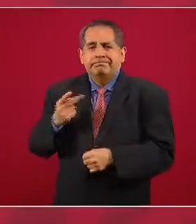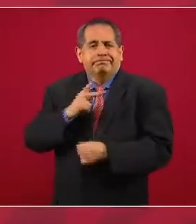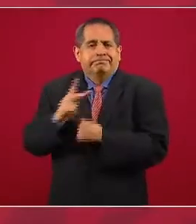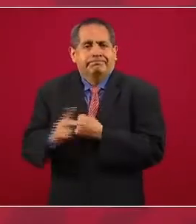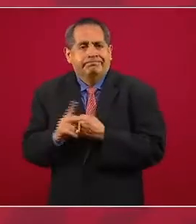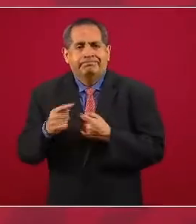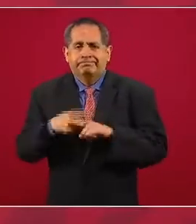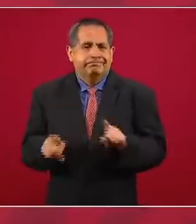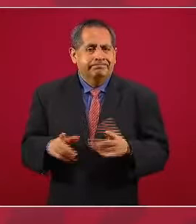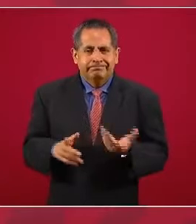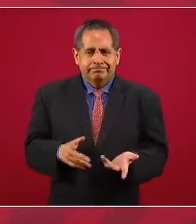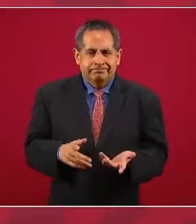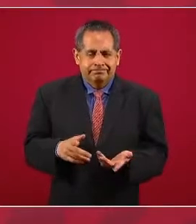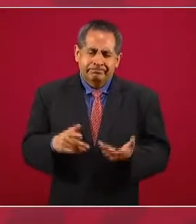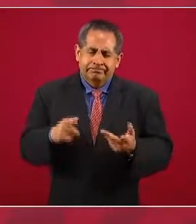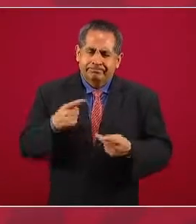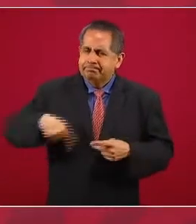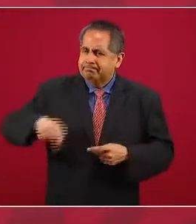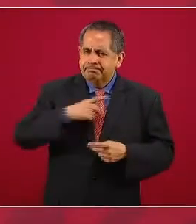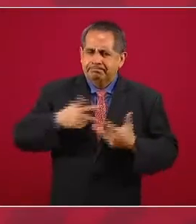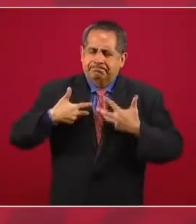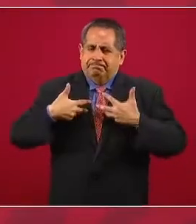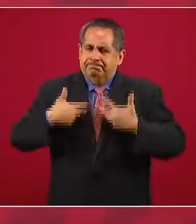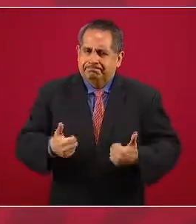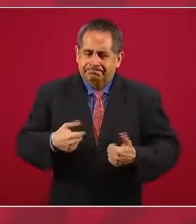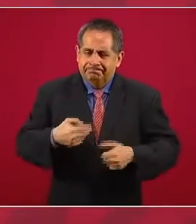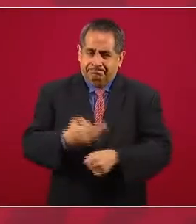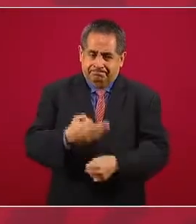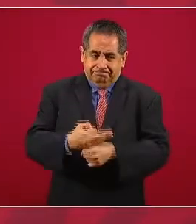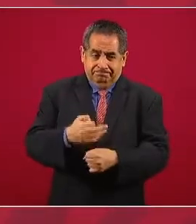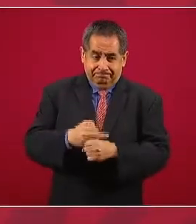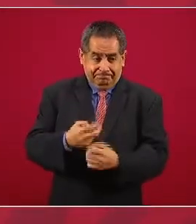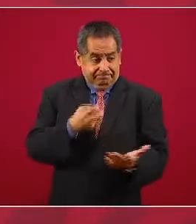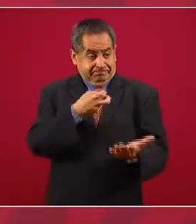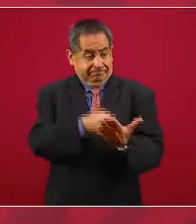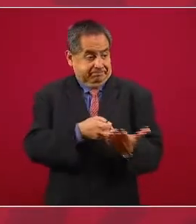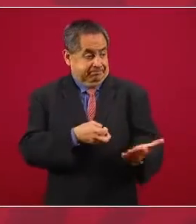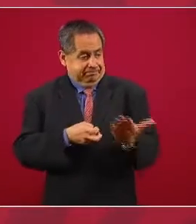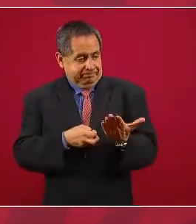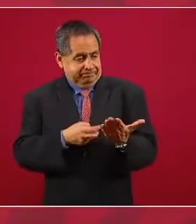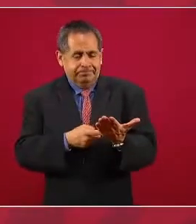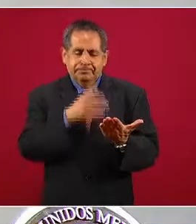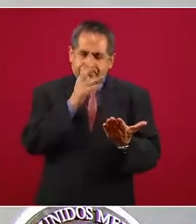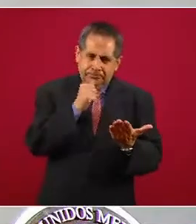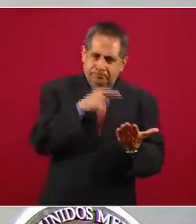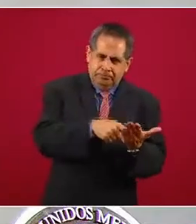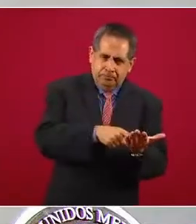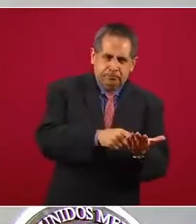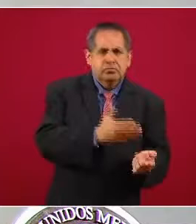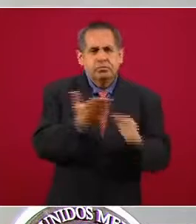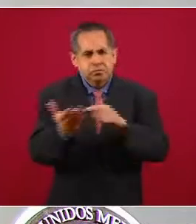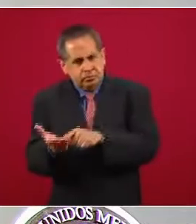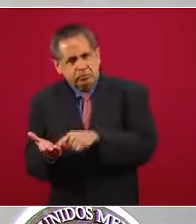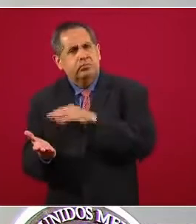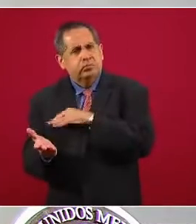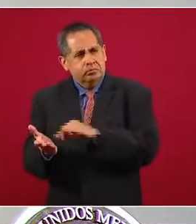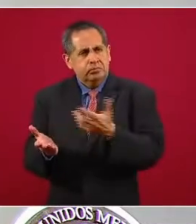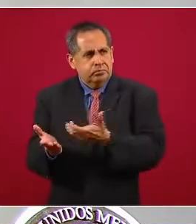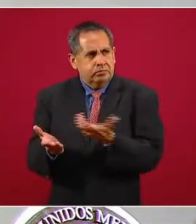tenemos que poner los pies en el suelo para saber en este momento qué se puede hacer y cómo se puede